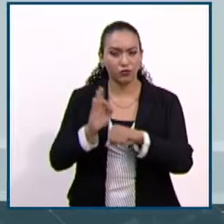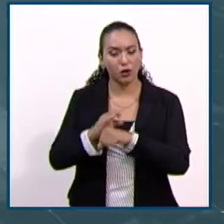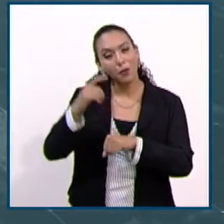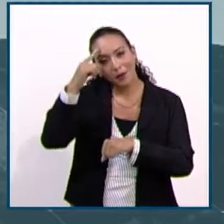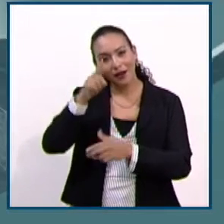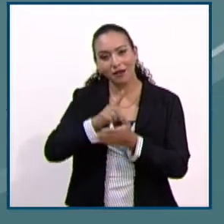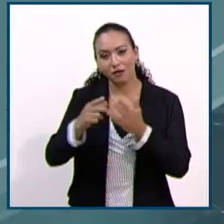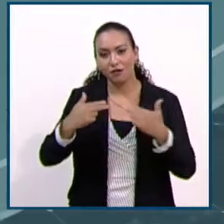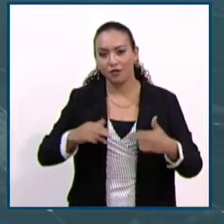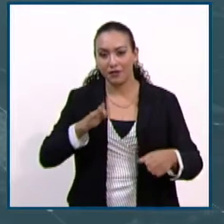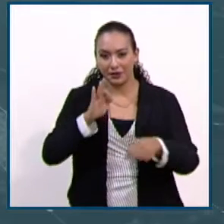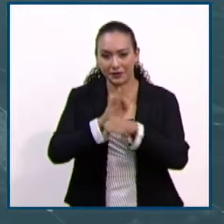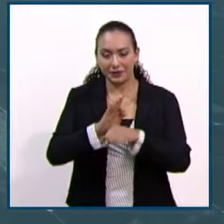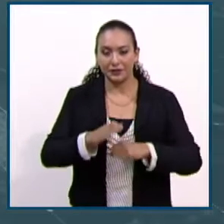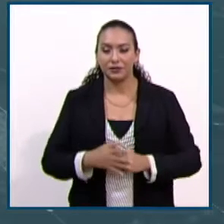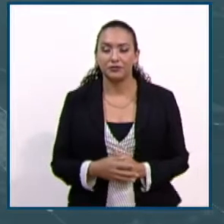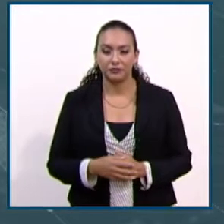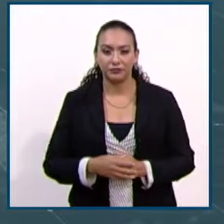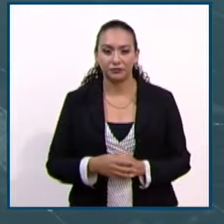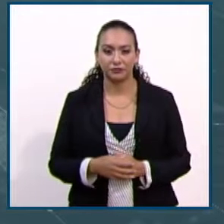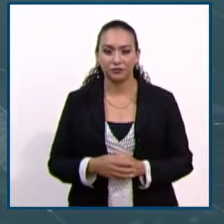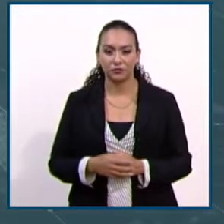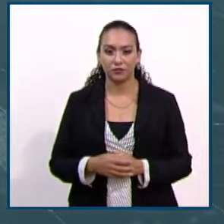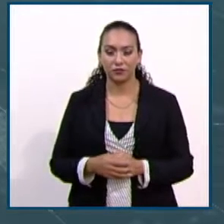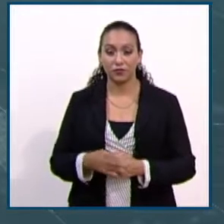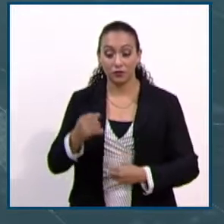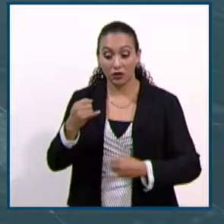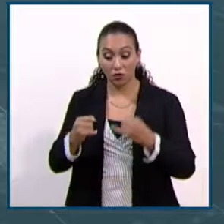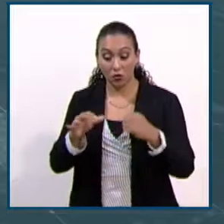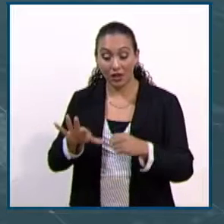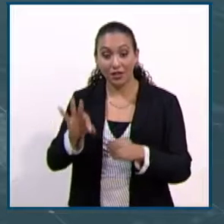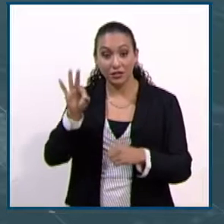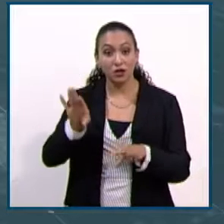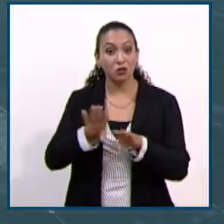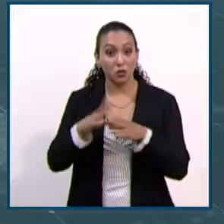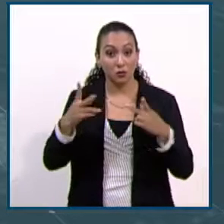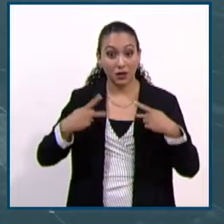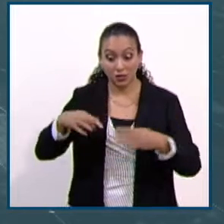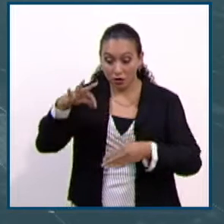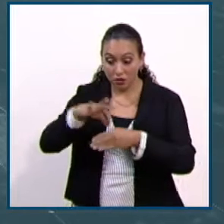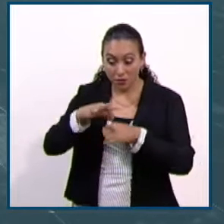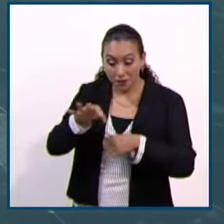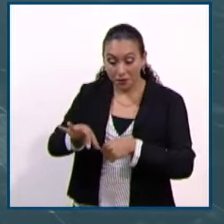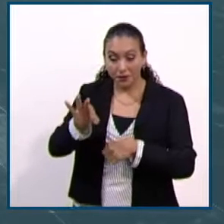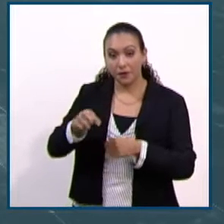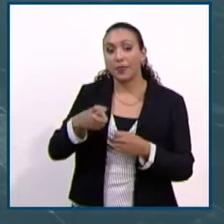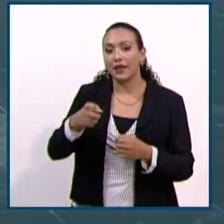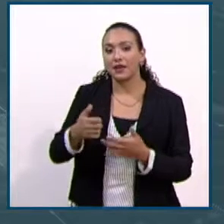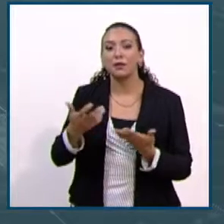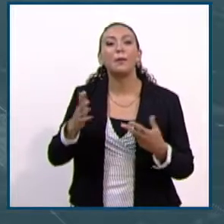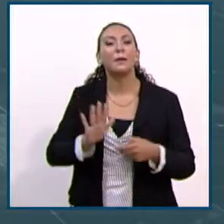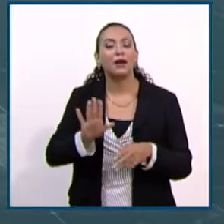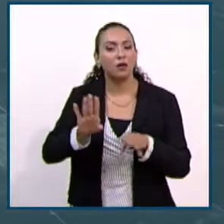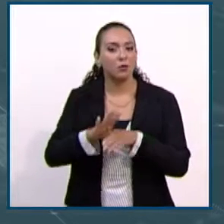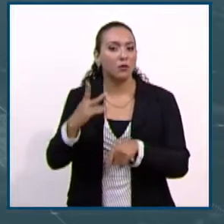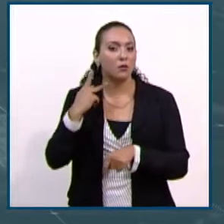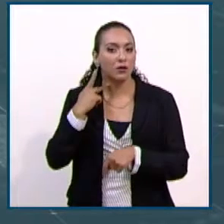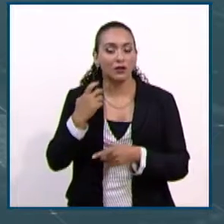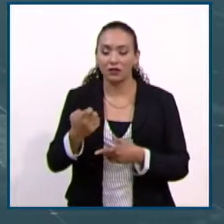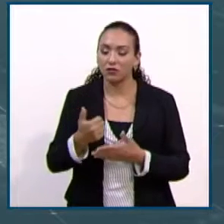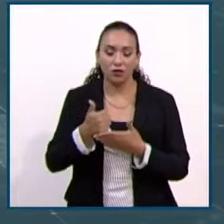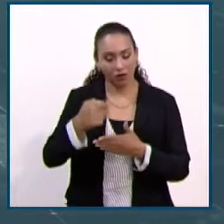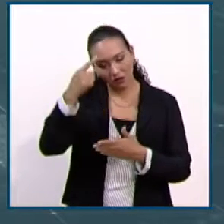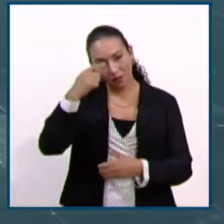humanos. Elegir a juzgadores mediante voto popular politizaría la justicia y pondría fin a la